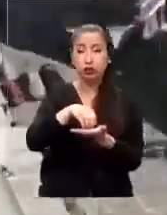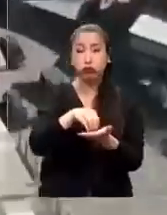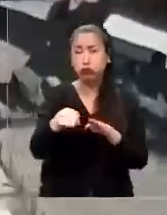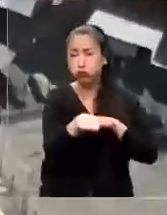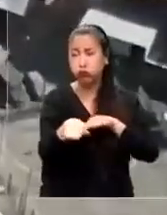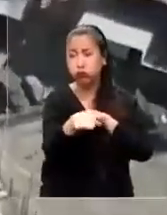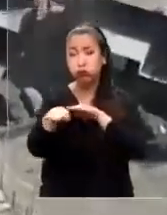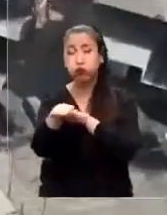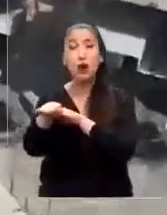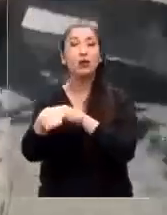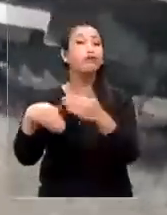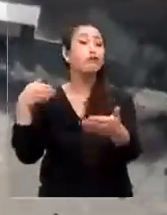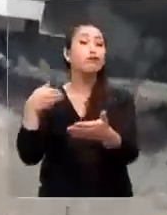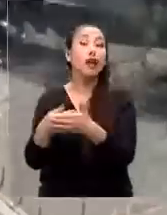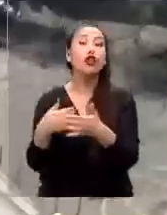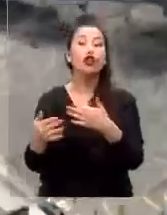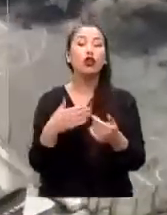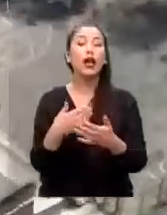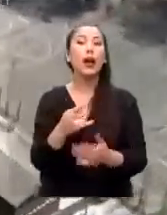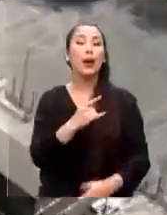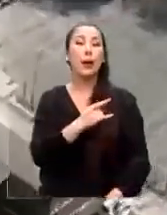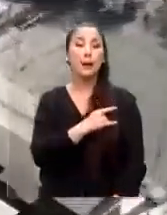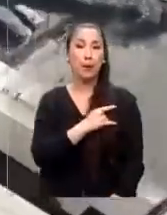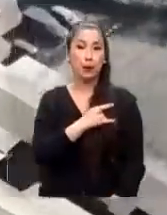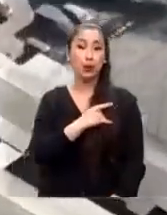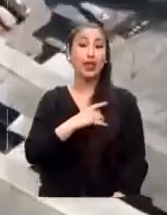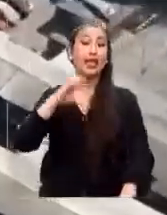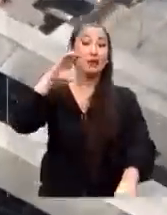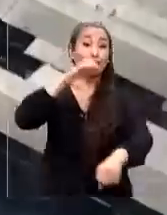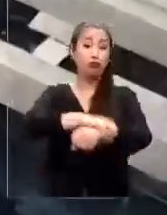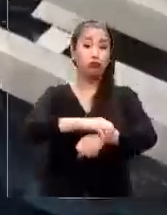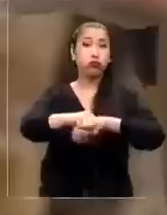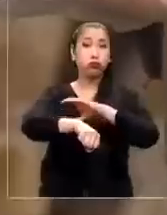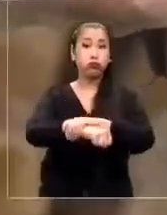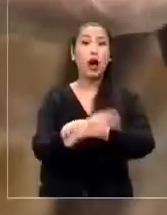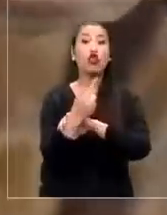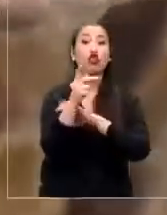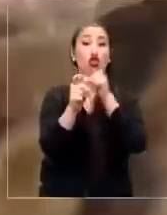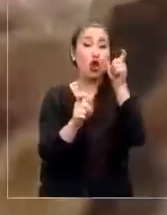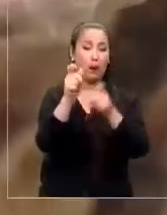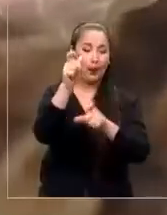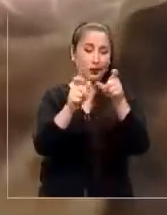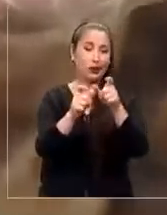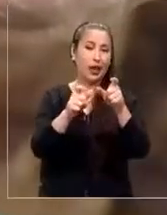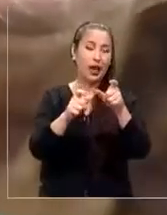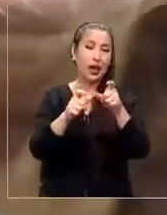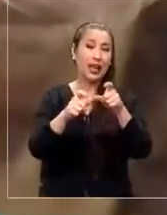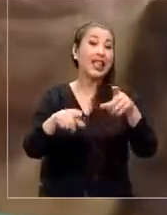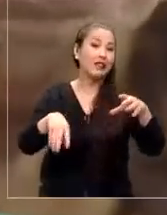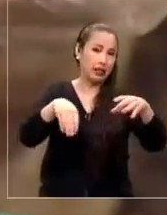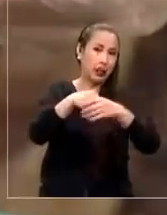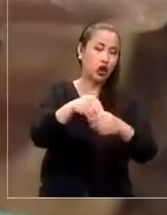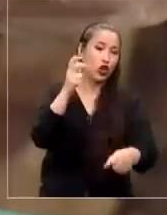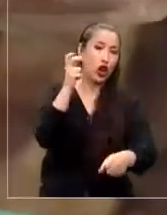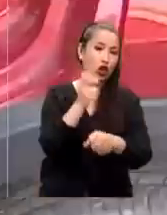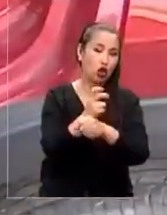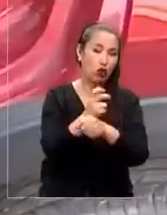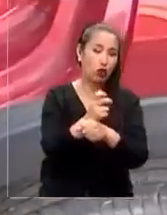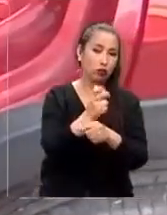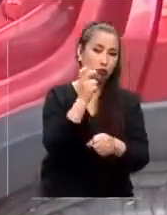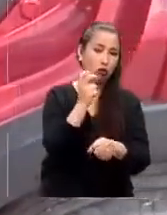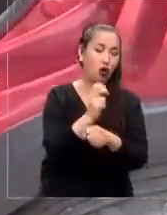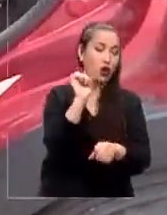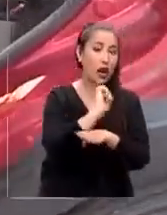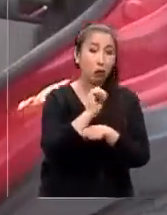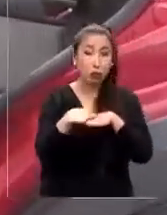Maipú, donde se procede la detención de 2 sujetos que participaron directamente en el robo del vehículo,